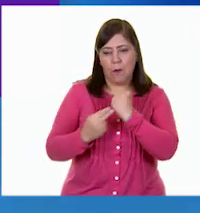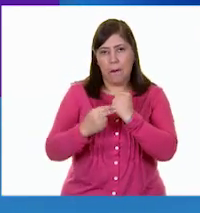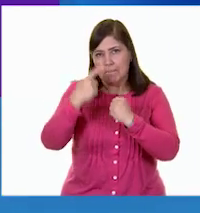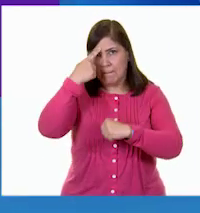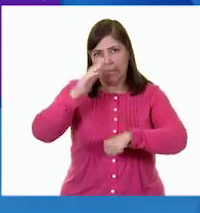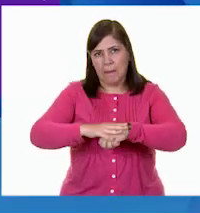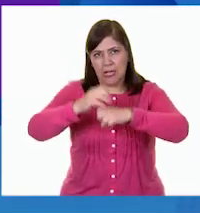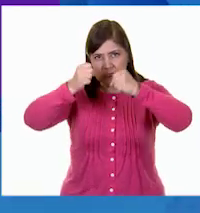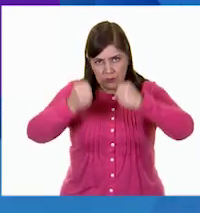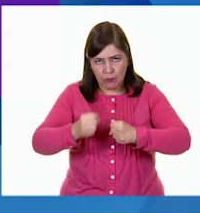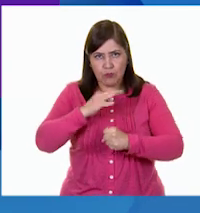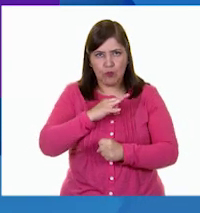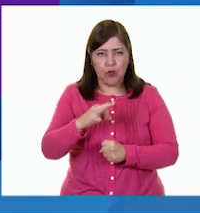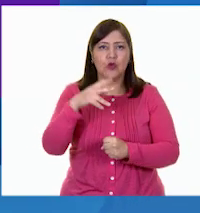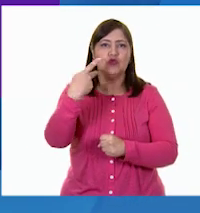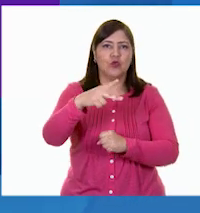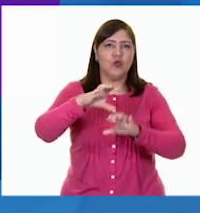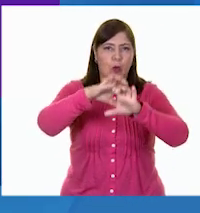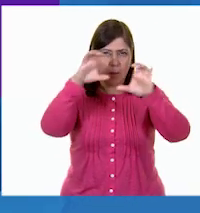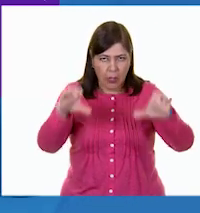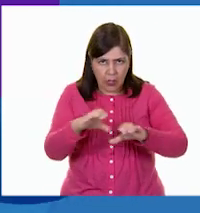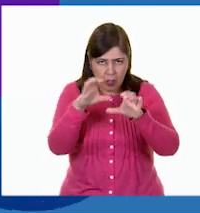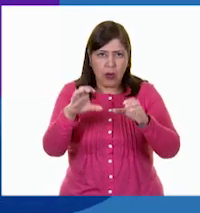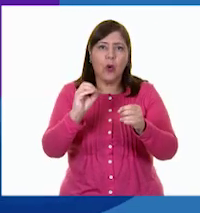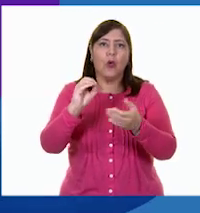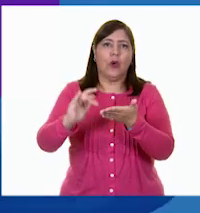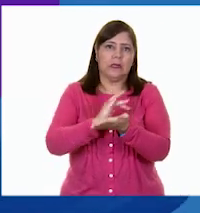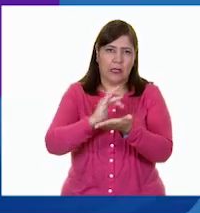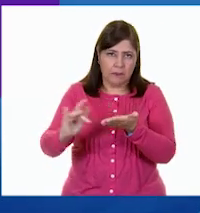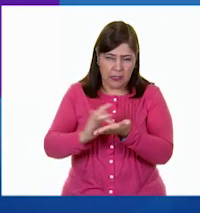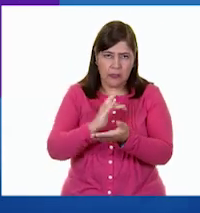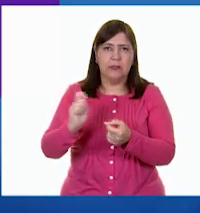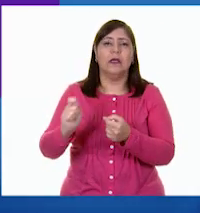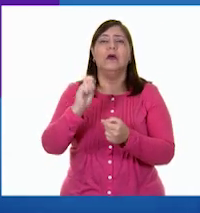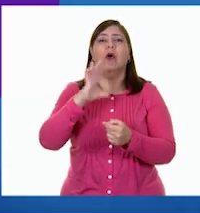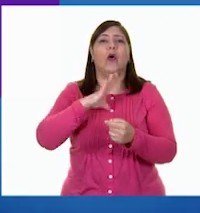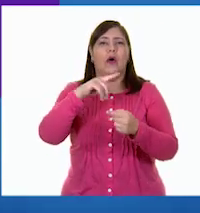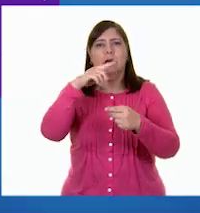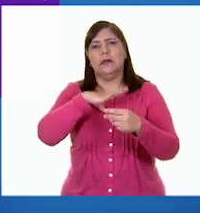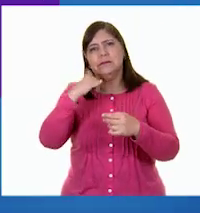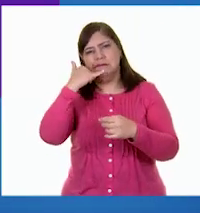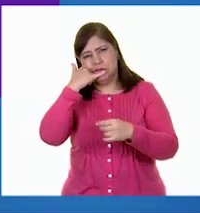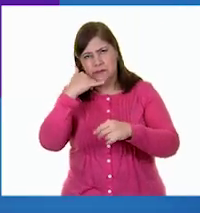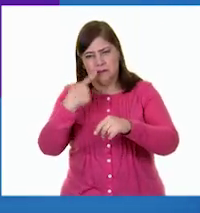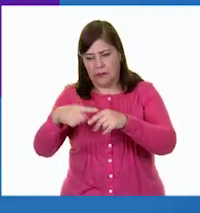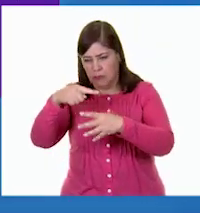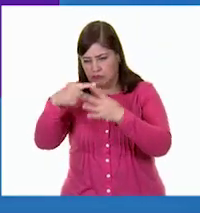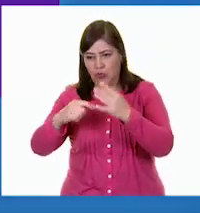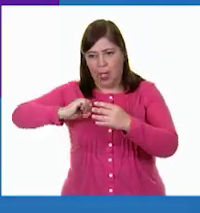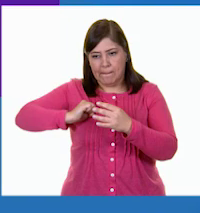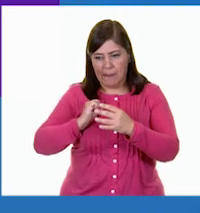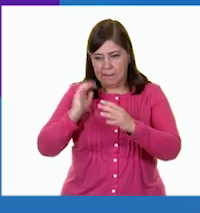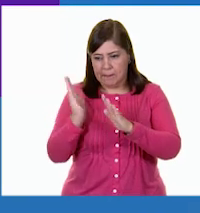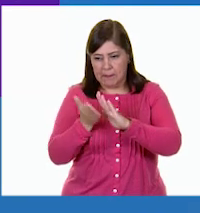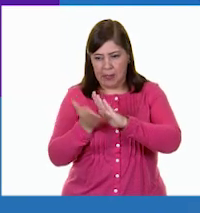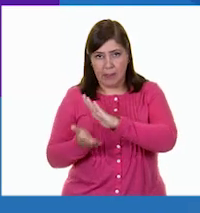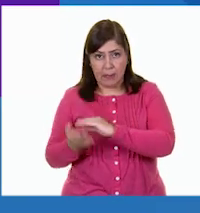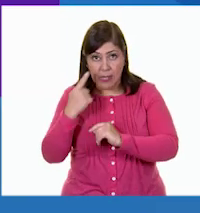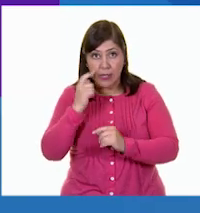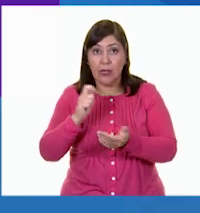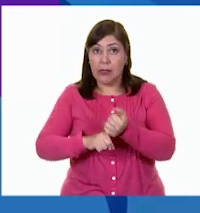seguro, como puede ser tu computadora, tableta, memoria USB o teléfono celular. Pero eso sí,